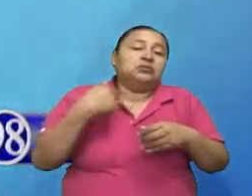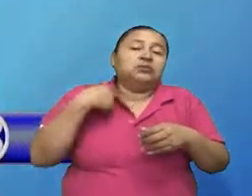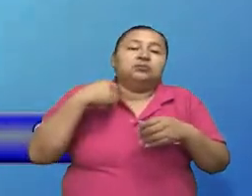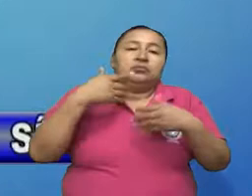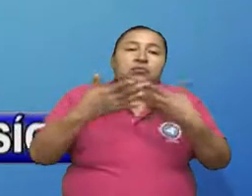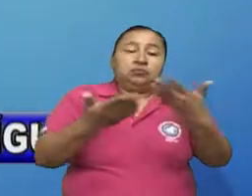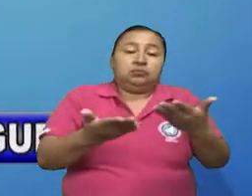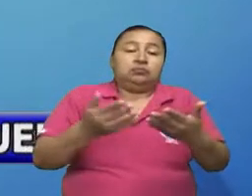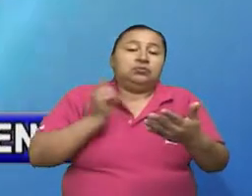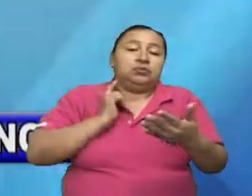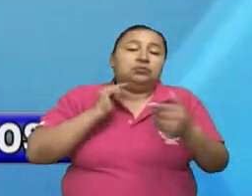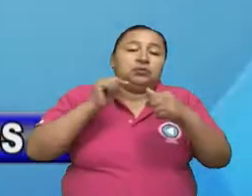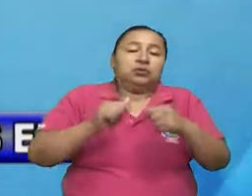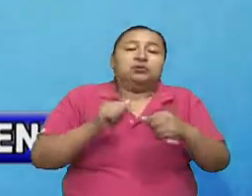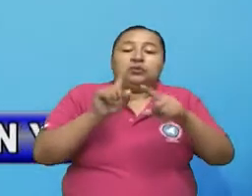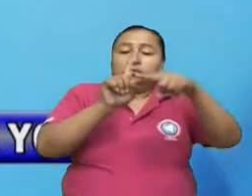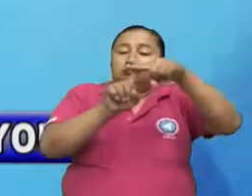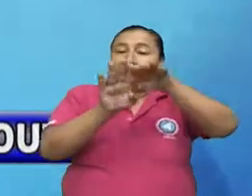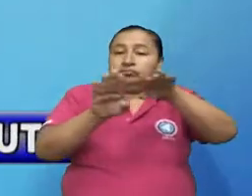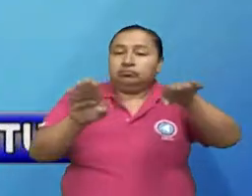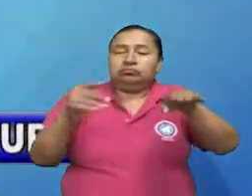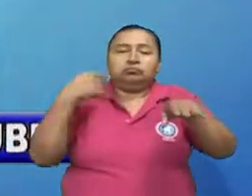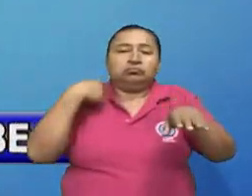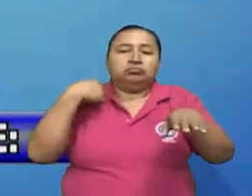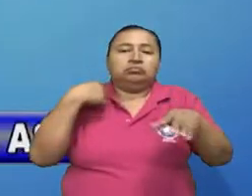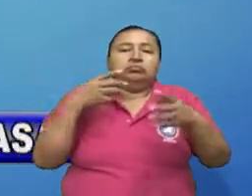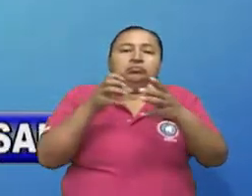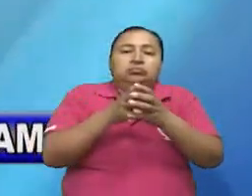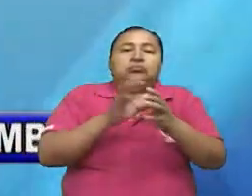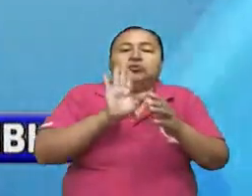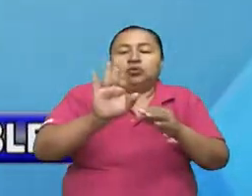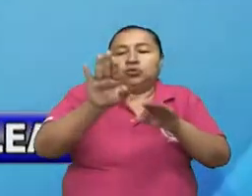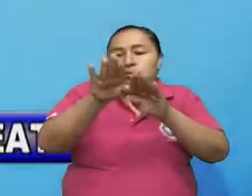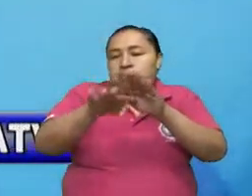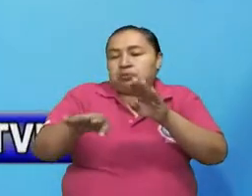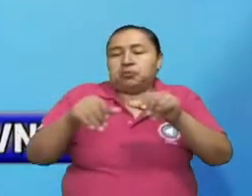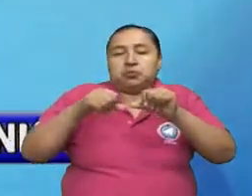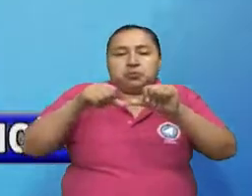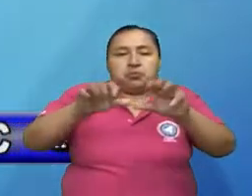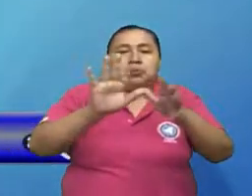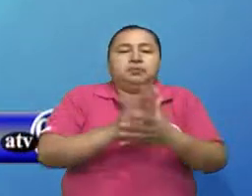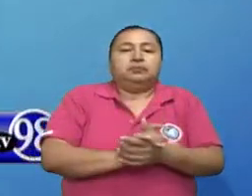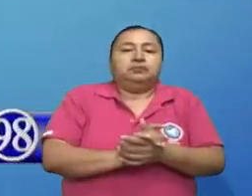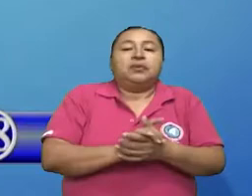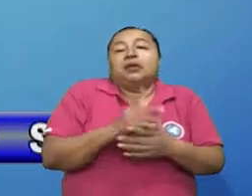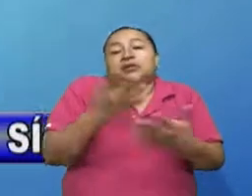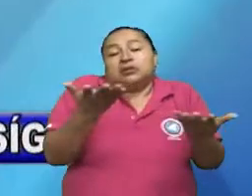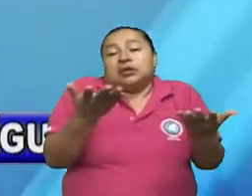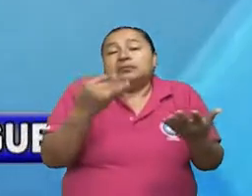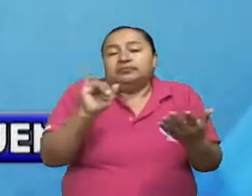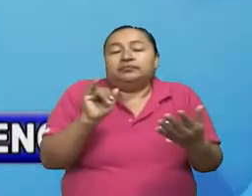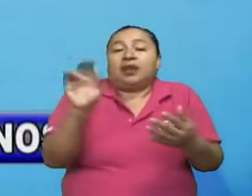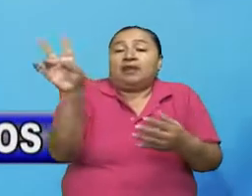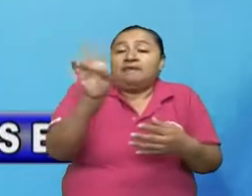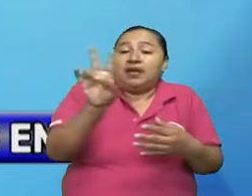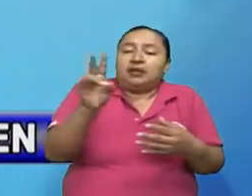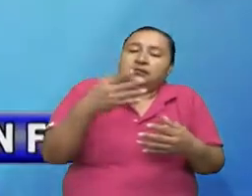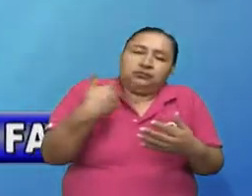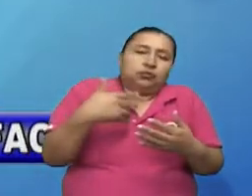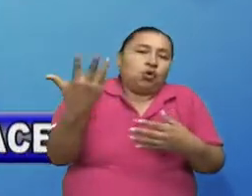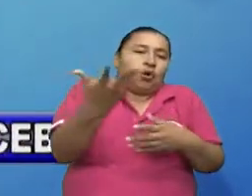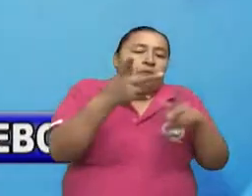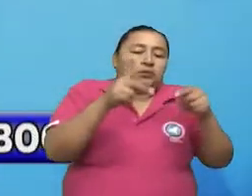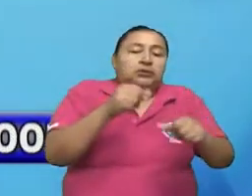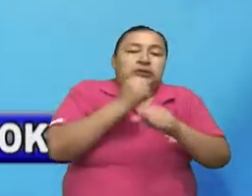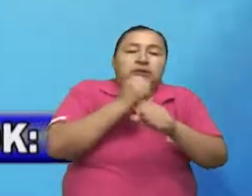disponemos en los Campos Santos por su descanso eterno. Así que el viernes trabajamos